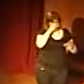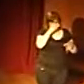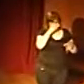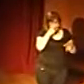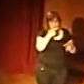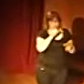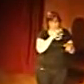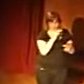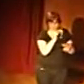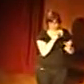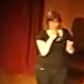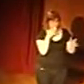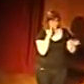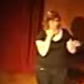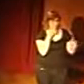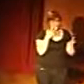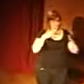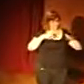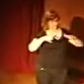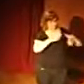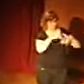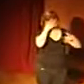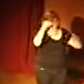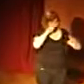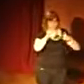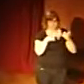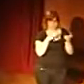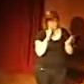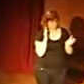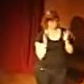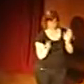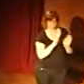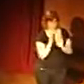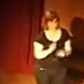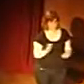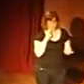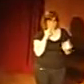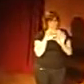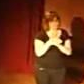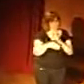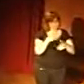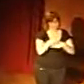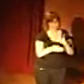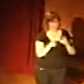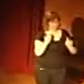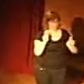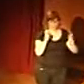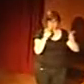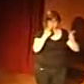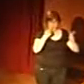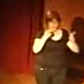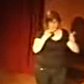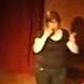completamente fantaseado lo que es está en el último término y lo que desarrolla Es toda una naturaleza en plena potencia Pero